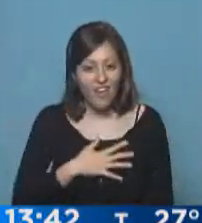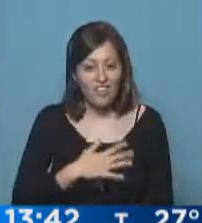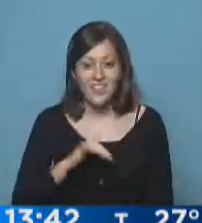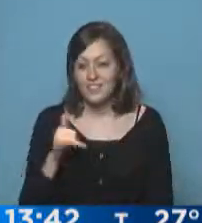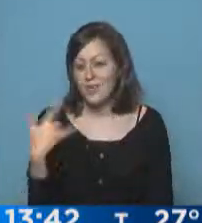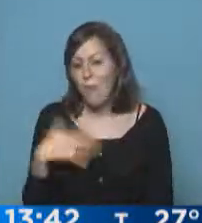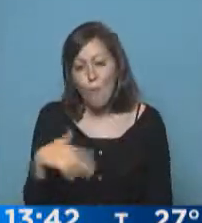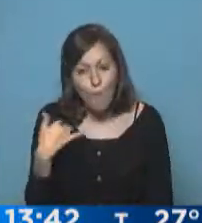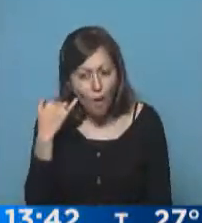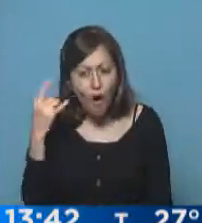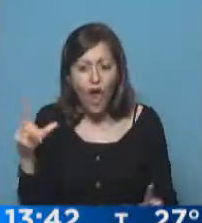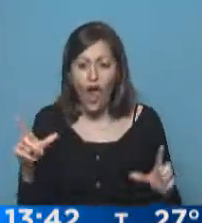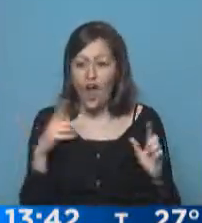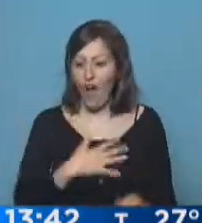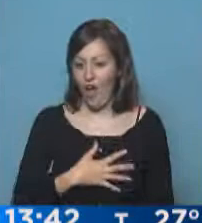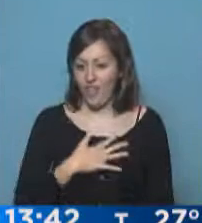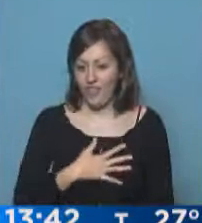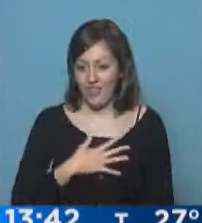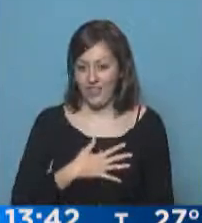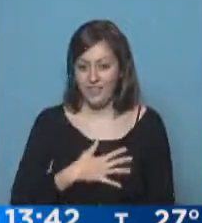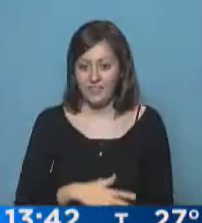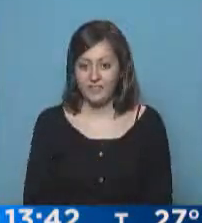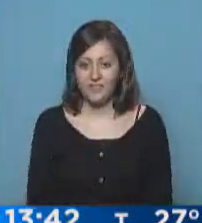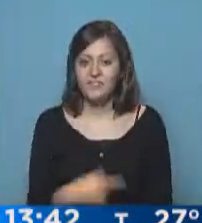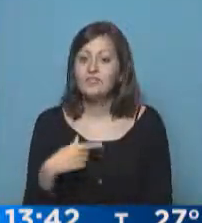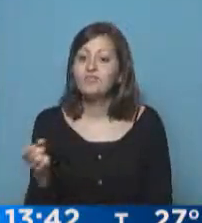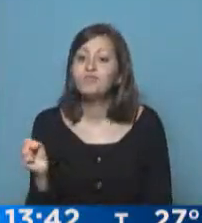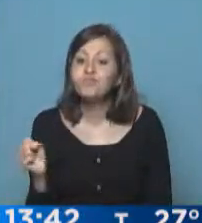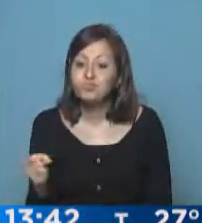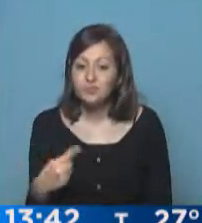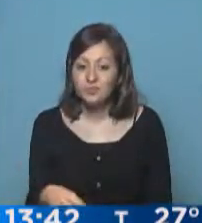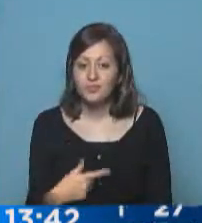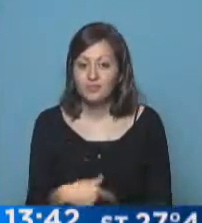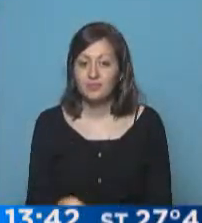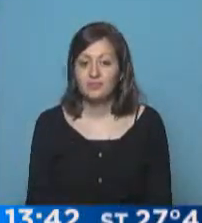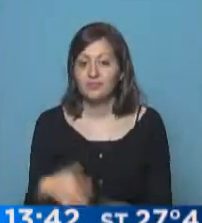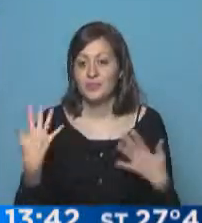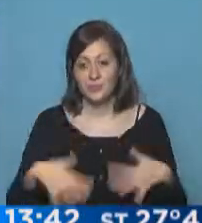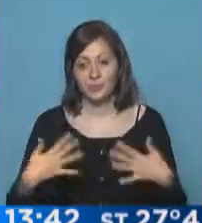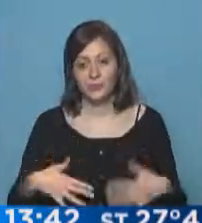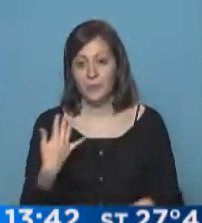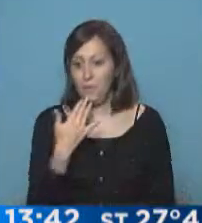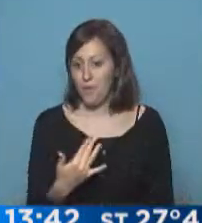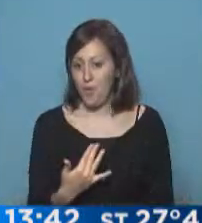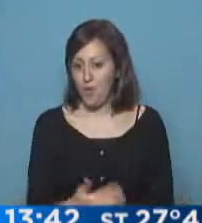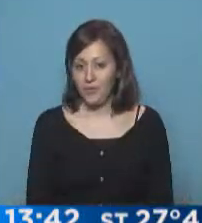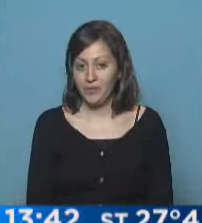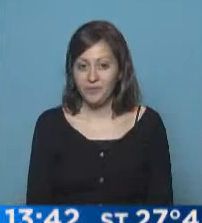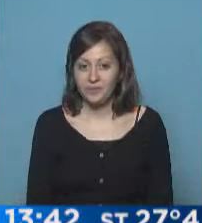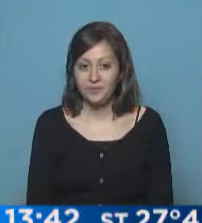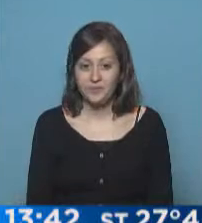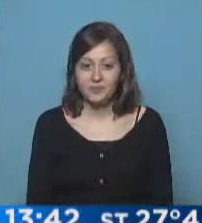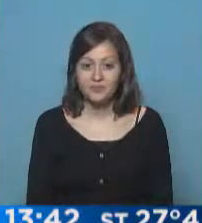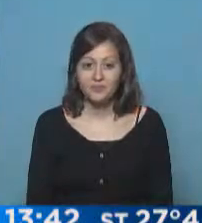muy contento. ¿Qué tenés ahí? Mostrá. Tengo acá una obra de arte. ¡Ay, qué hermosura! Sí,